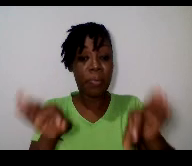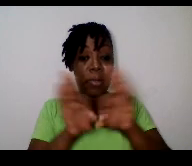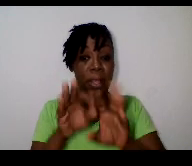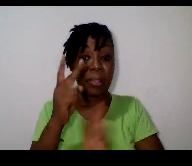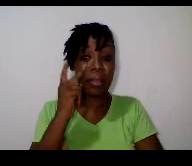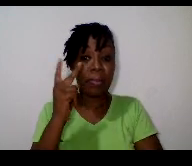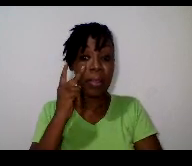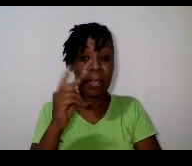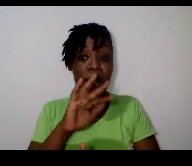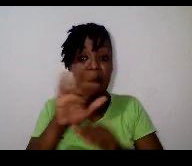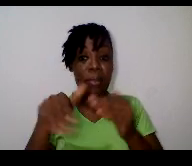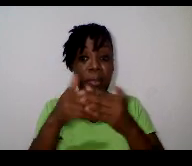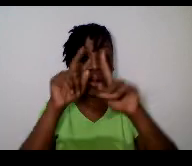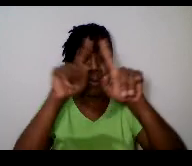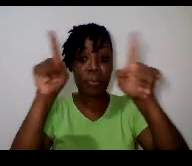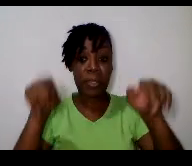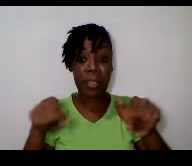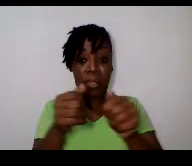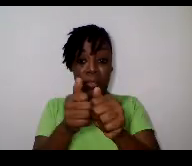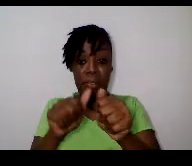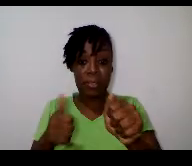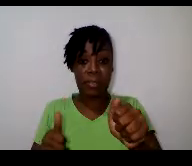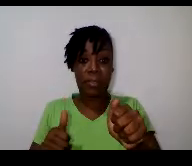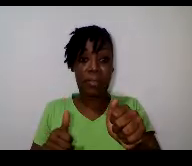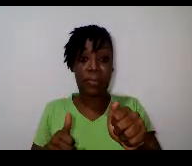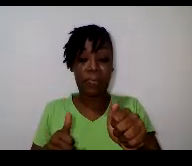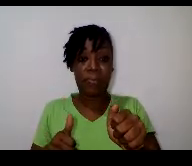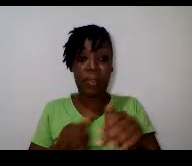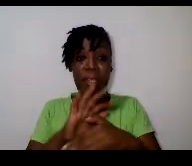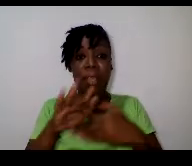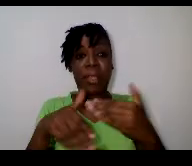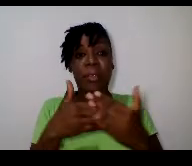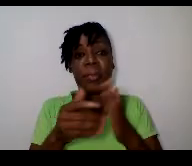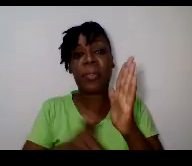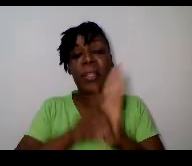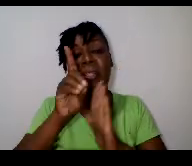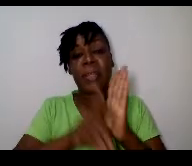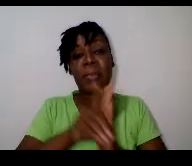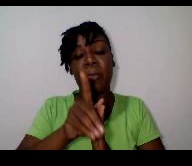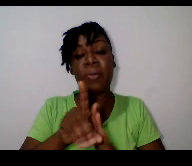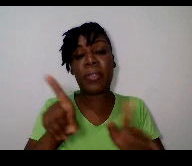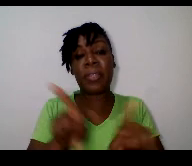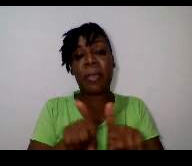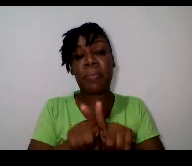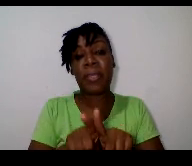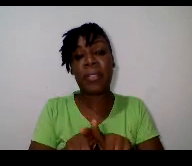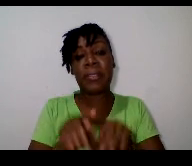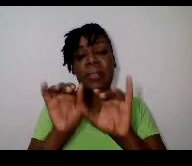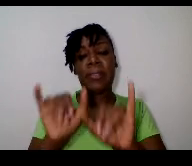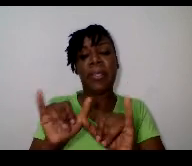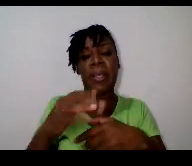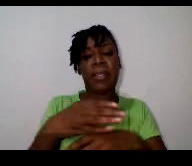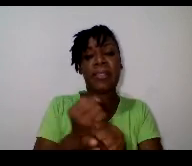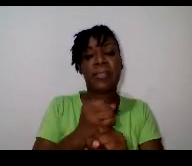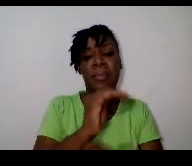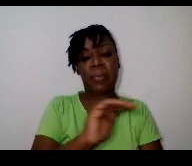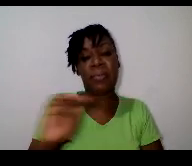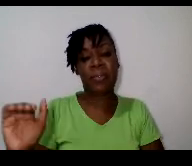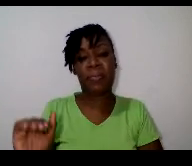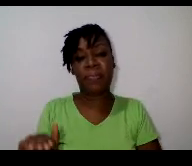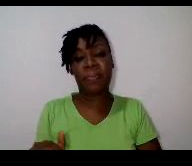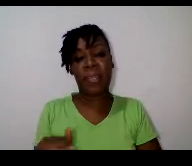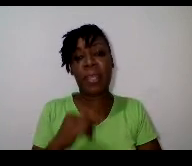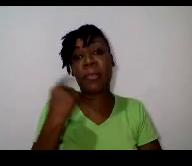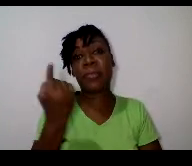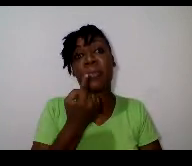además de retrasar muchos aspectos del desarrollo, hay muchas otras cosas que dejan de hacer los niños únicamente